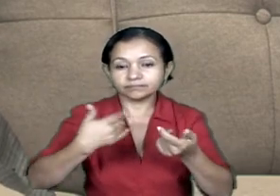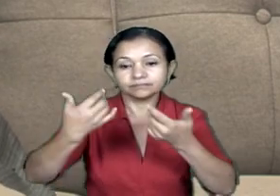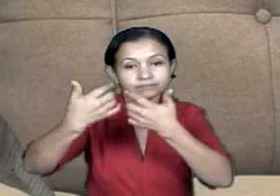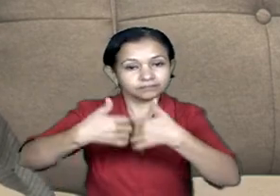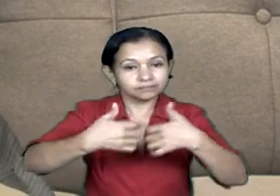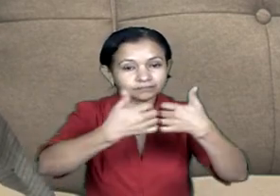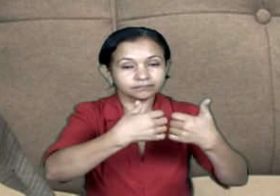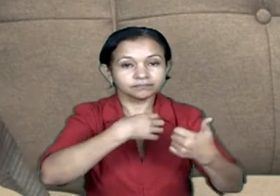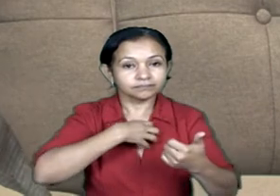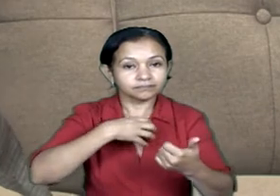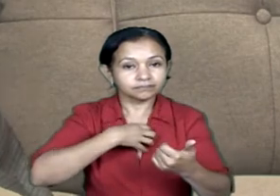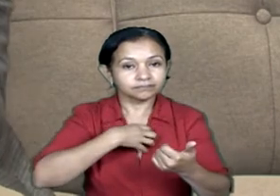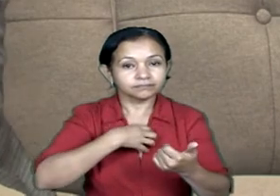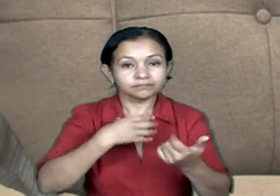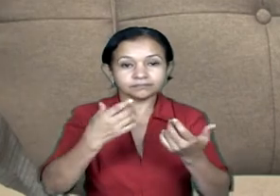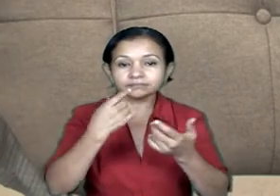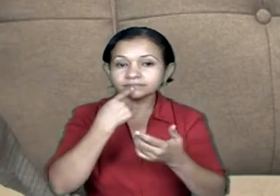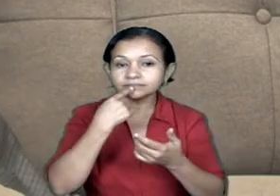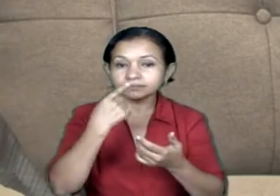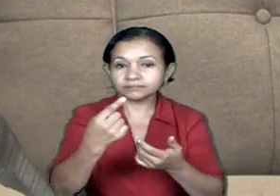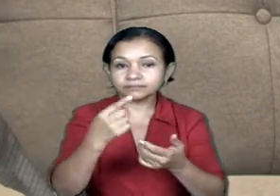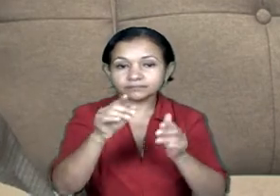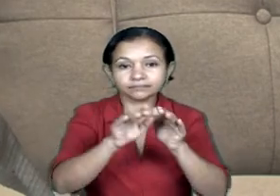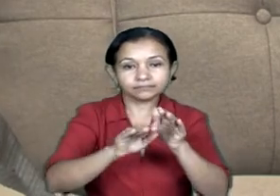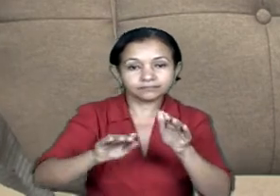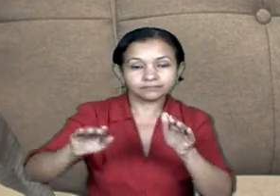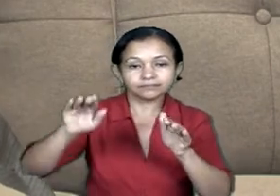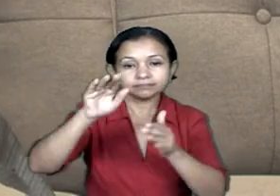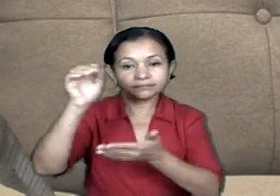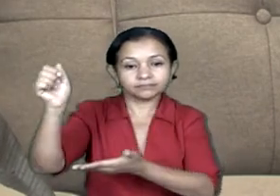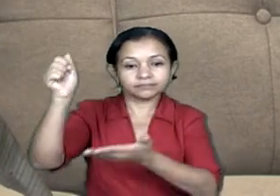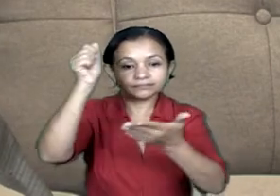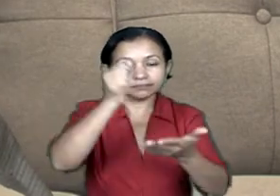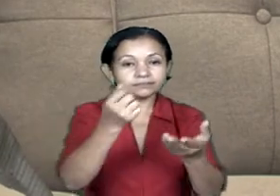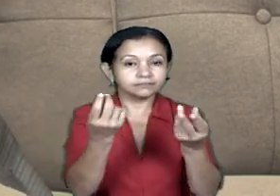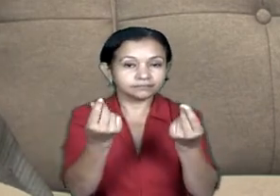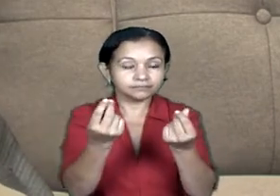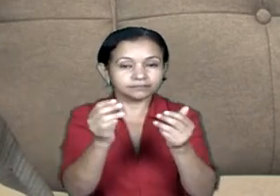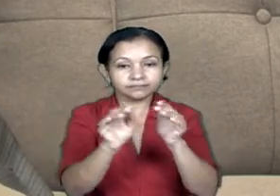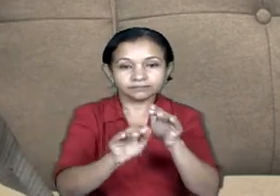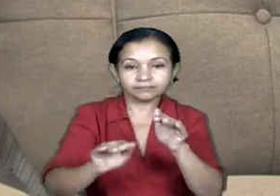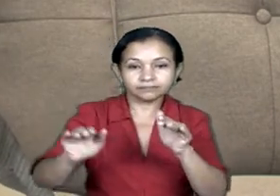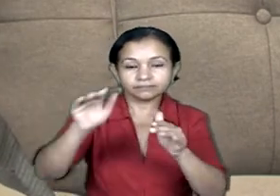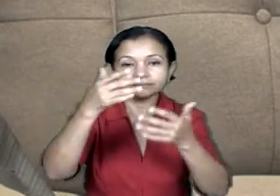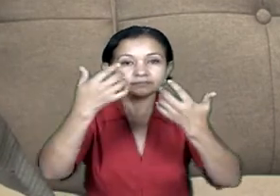industrialización. Y este cierre trae más inversiones, ¿no? Más fábricas